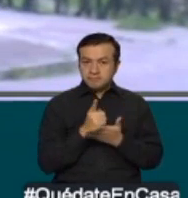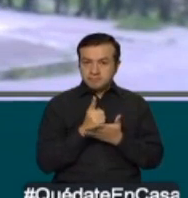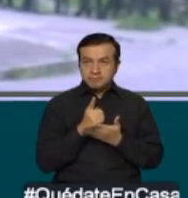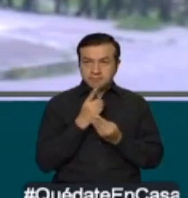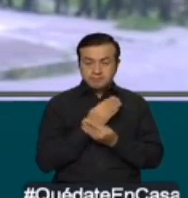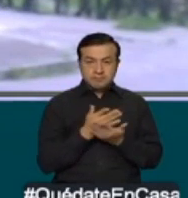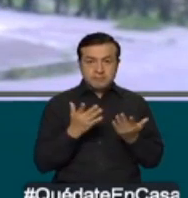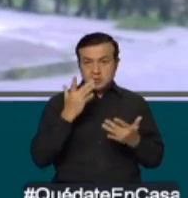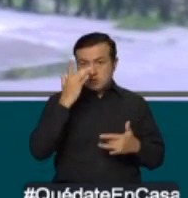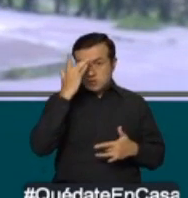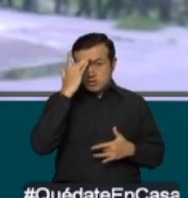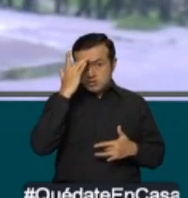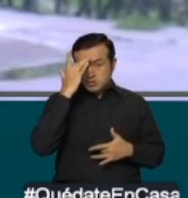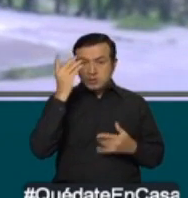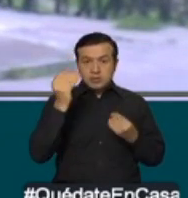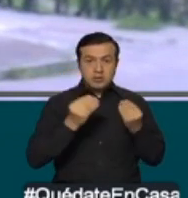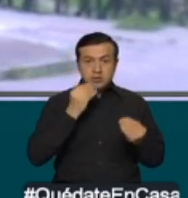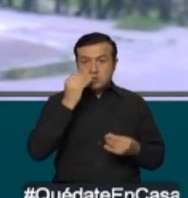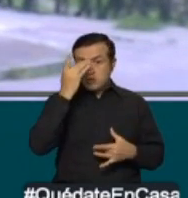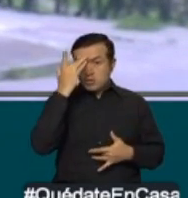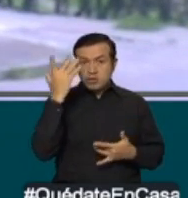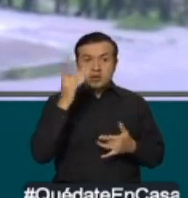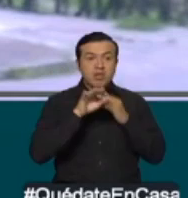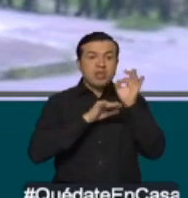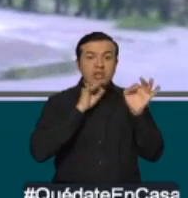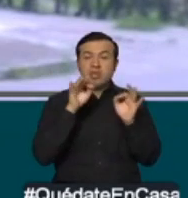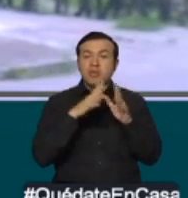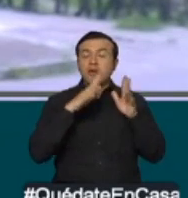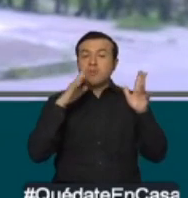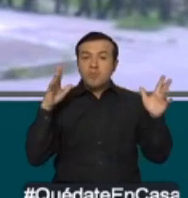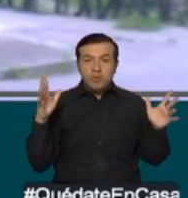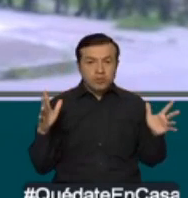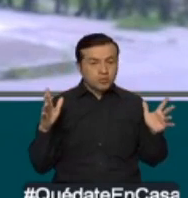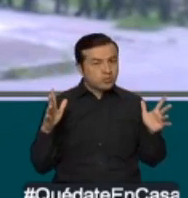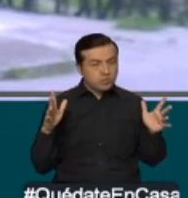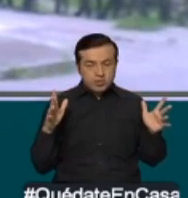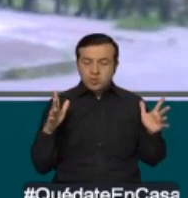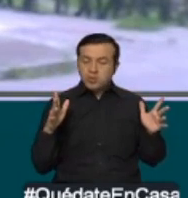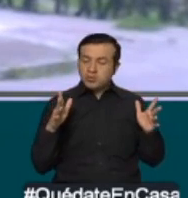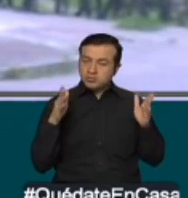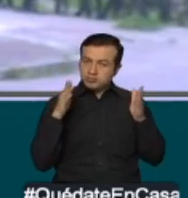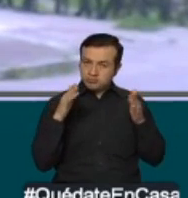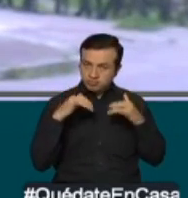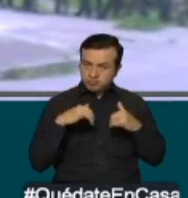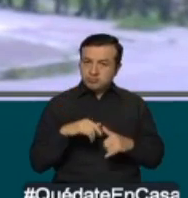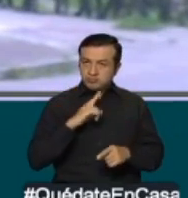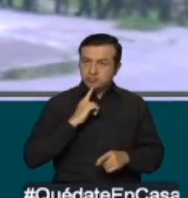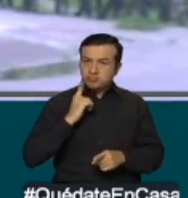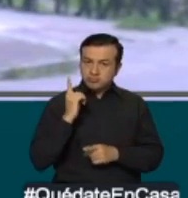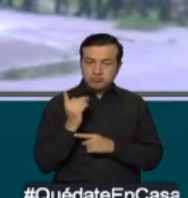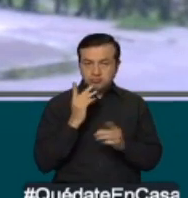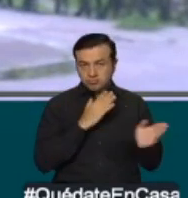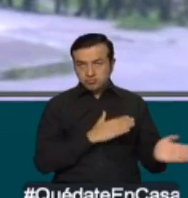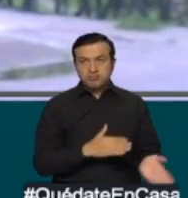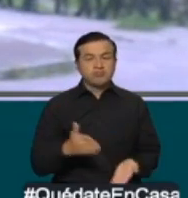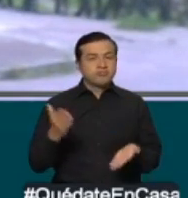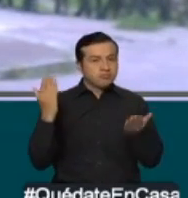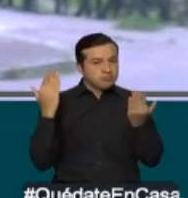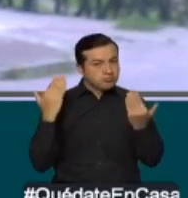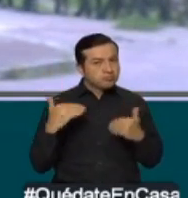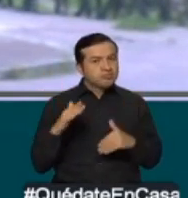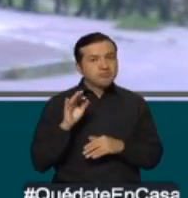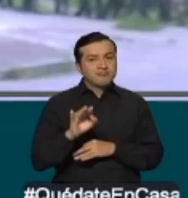que el virus no tenga una fuerza de contagio extraordinaria o ex potencial como la que hemos visto estos días